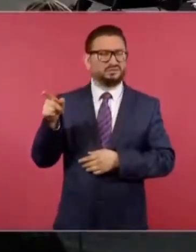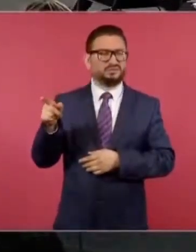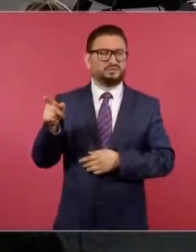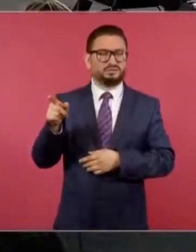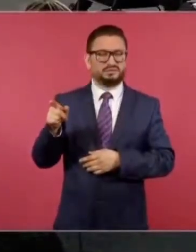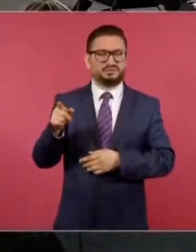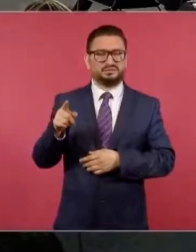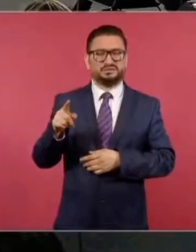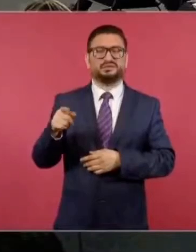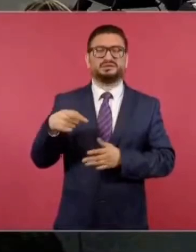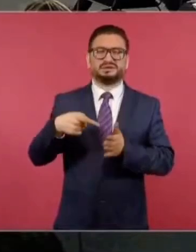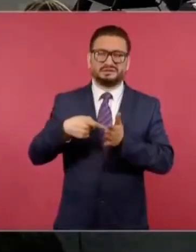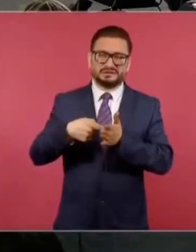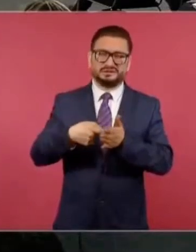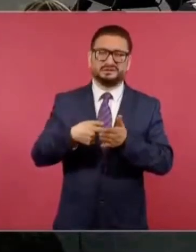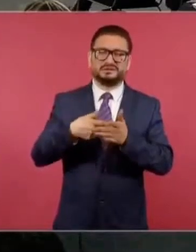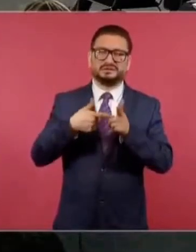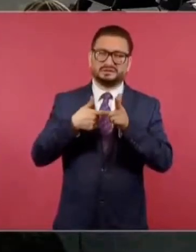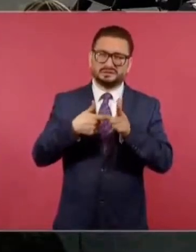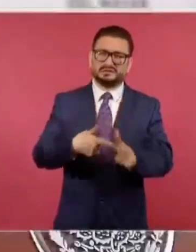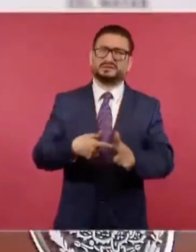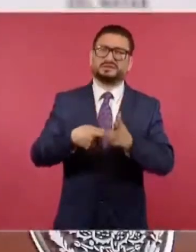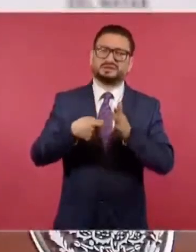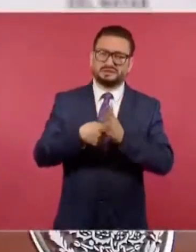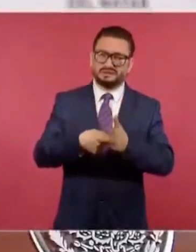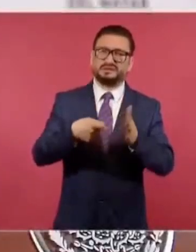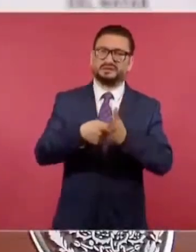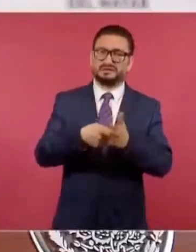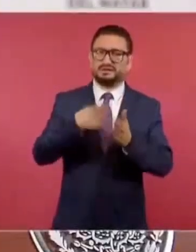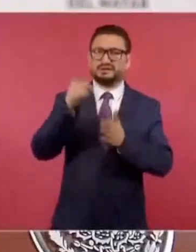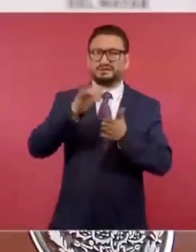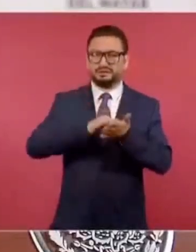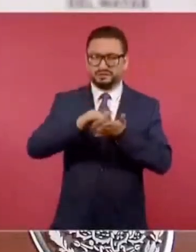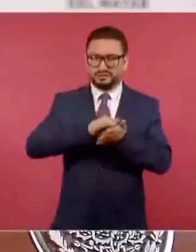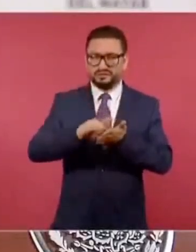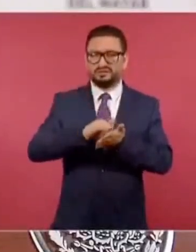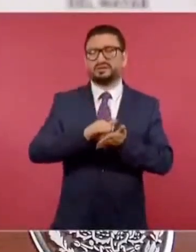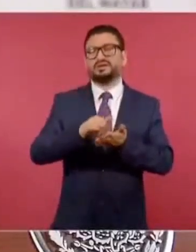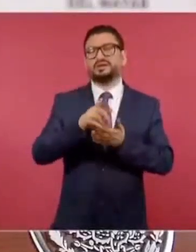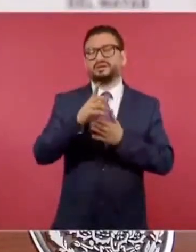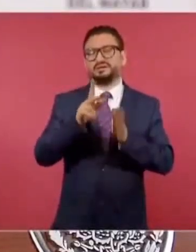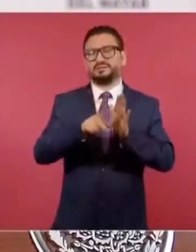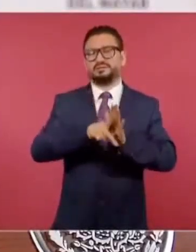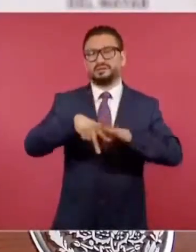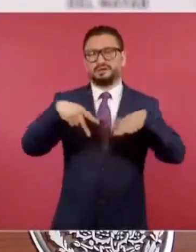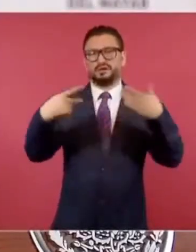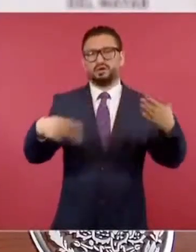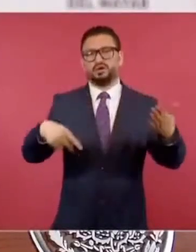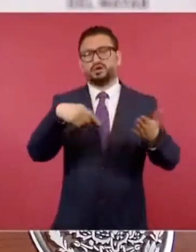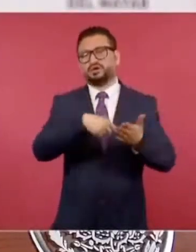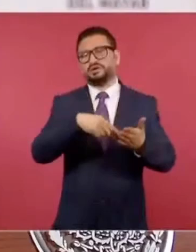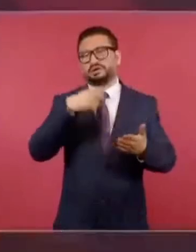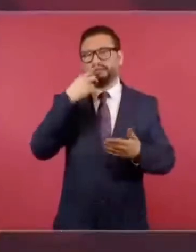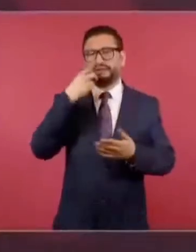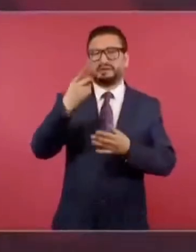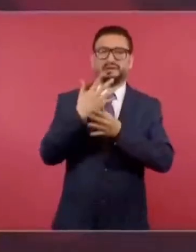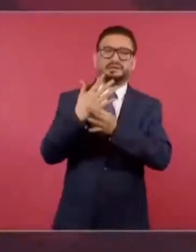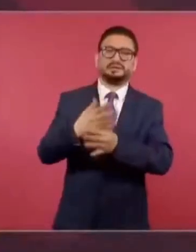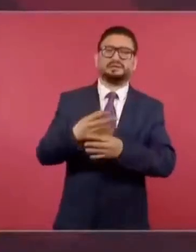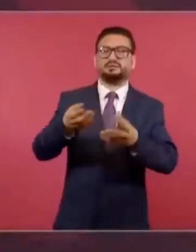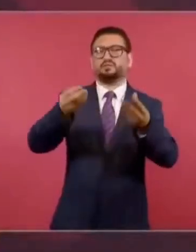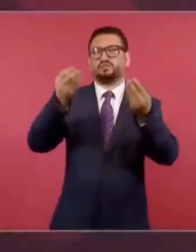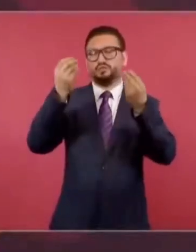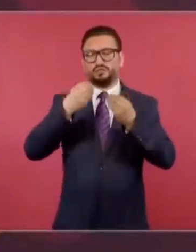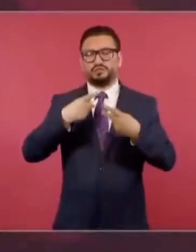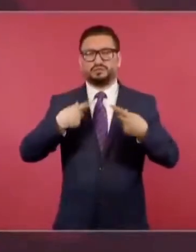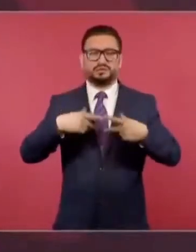que sigue insistiendo y que el New York Times, que habla de no sé cuántos asesinados,